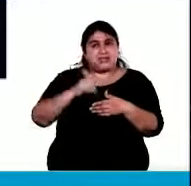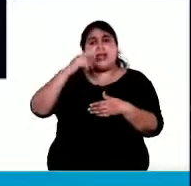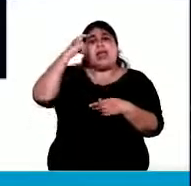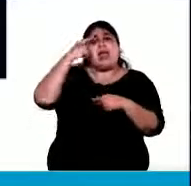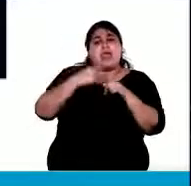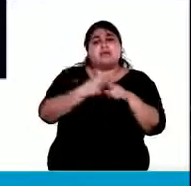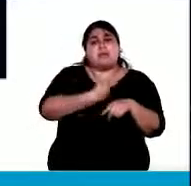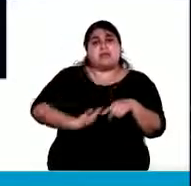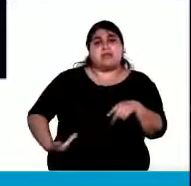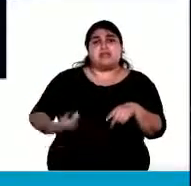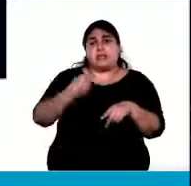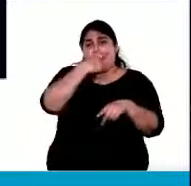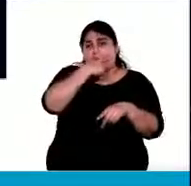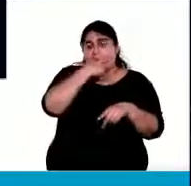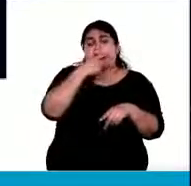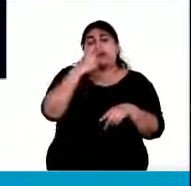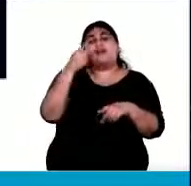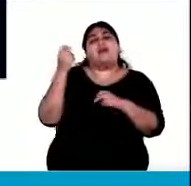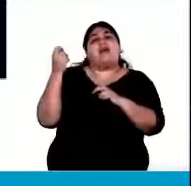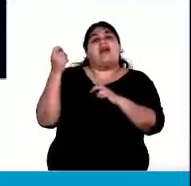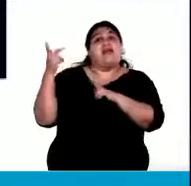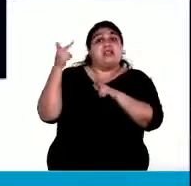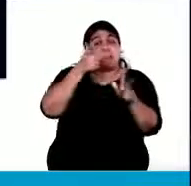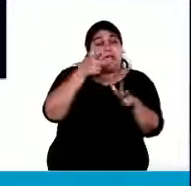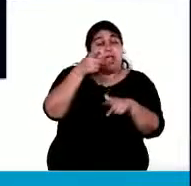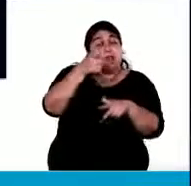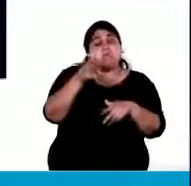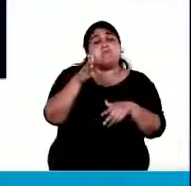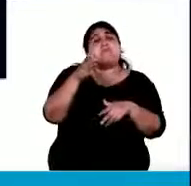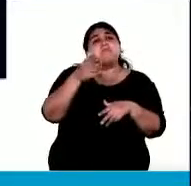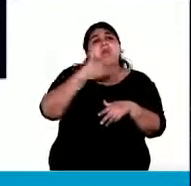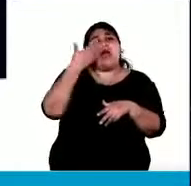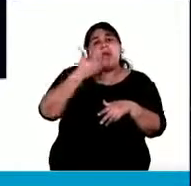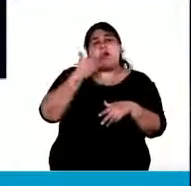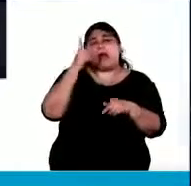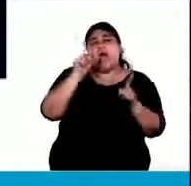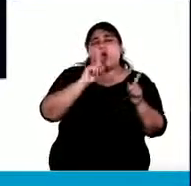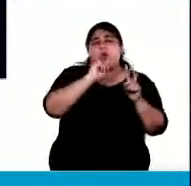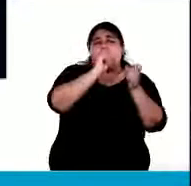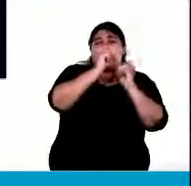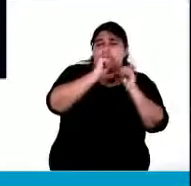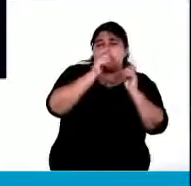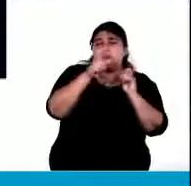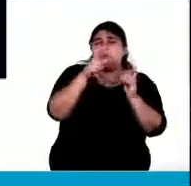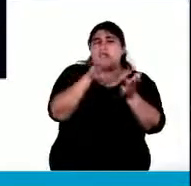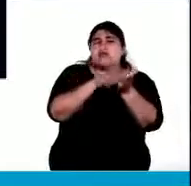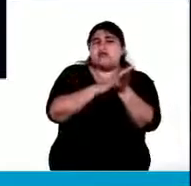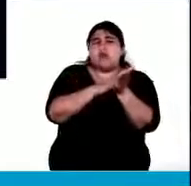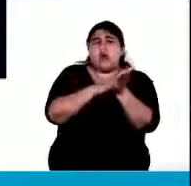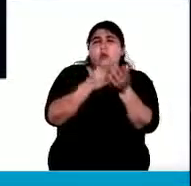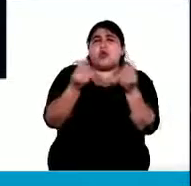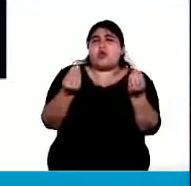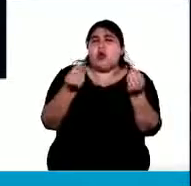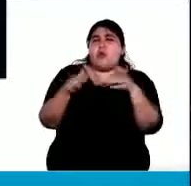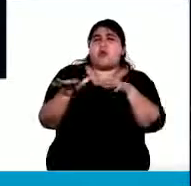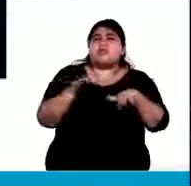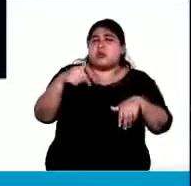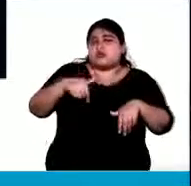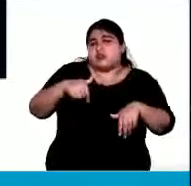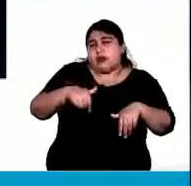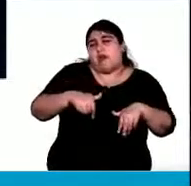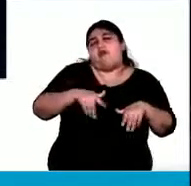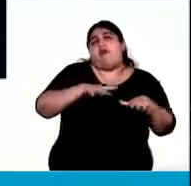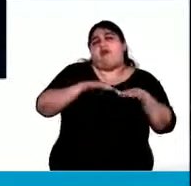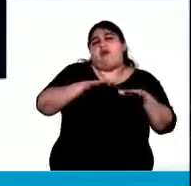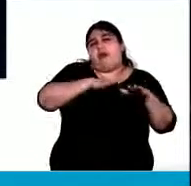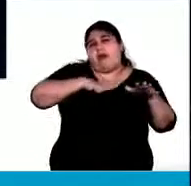expresidente Macri salió a referirse en algunas entrevistas respecto de cómo estaba viendo la situación actual y cómo había